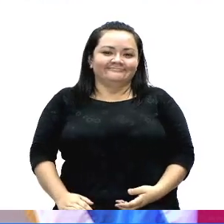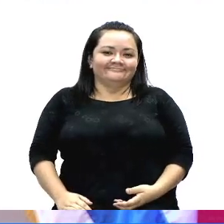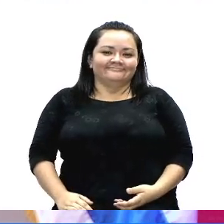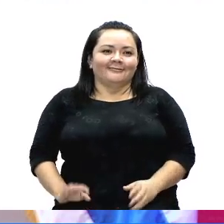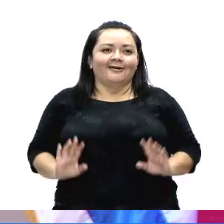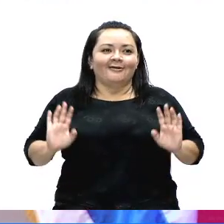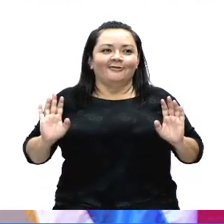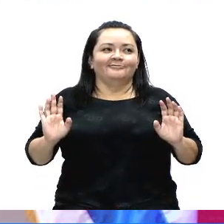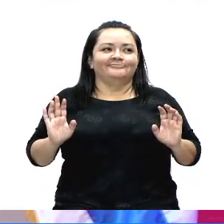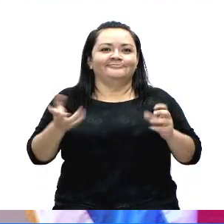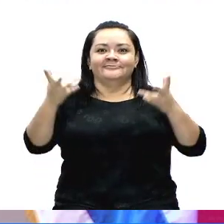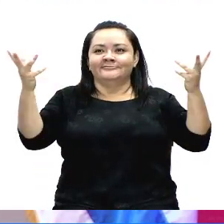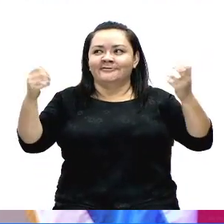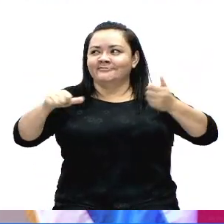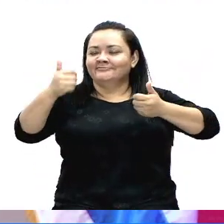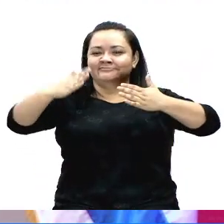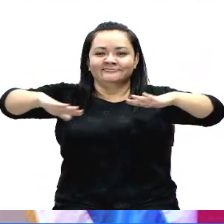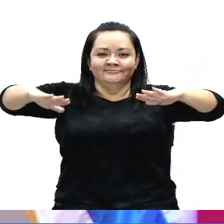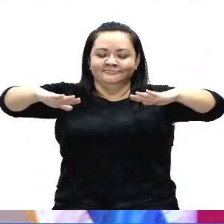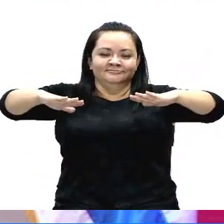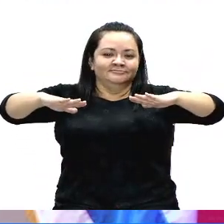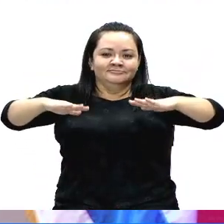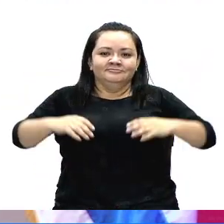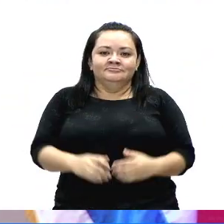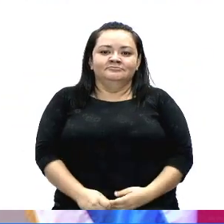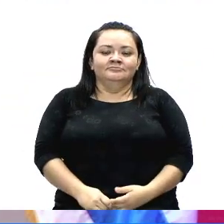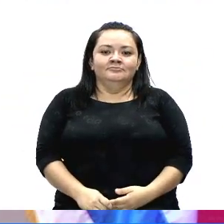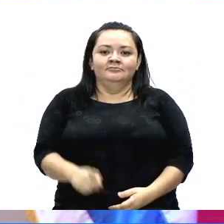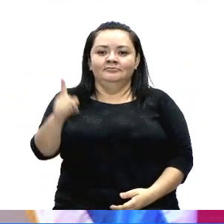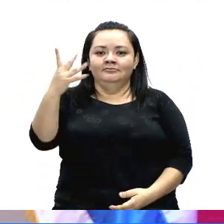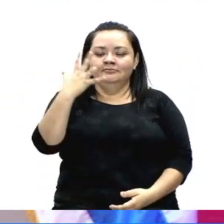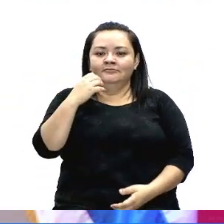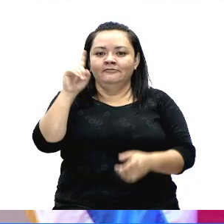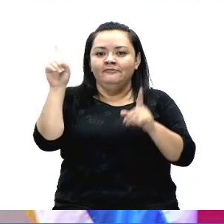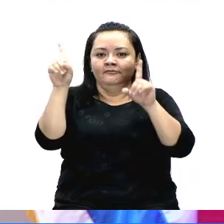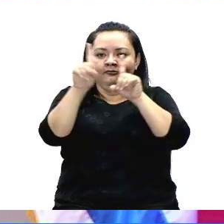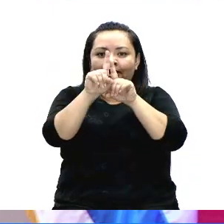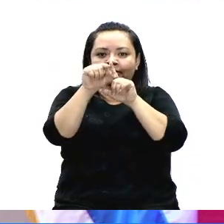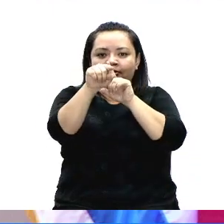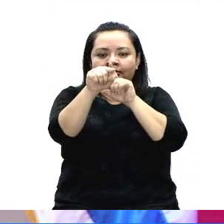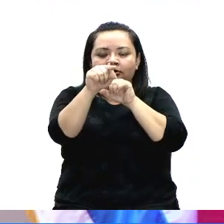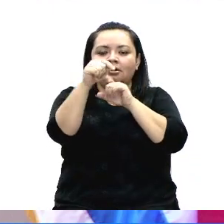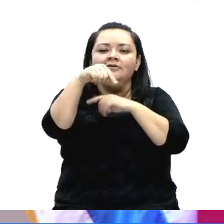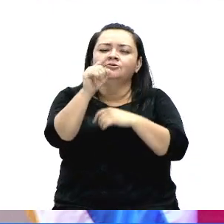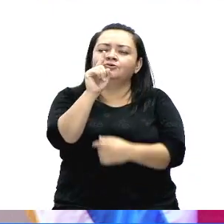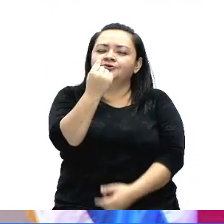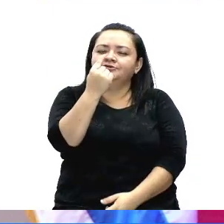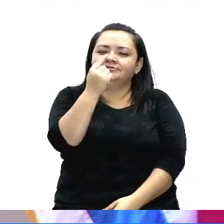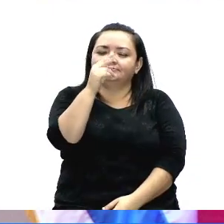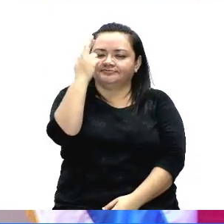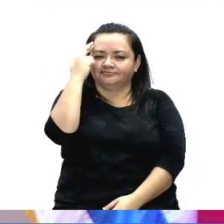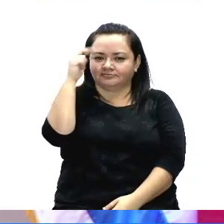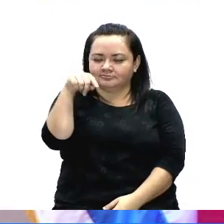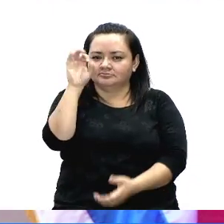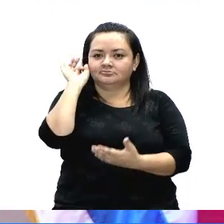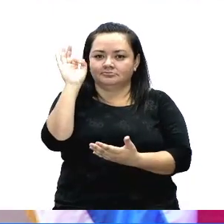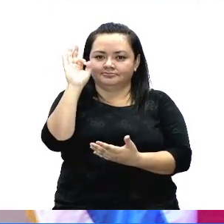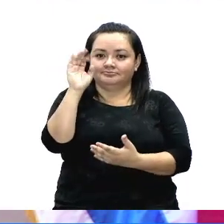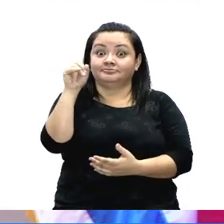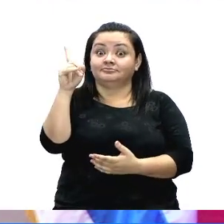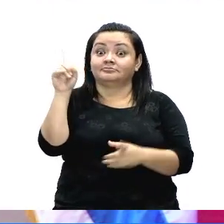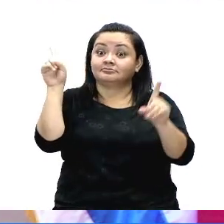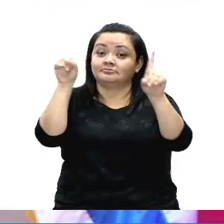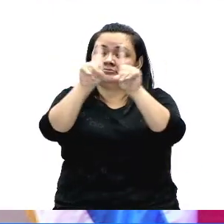situaciones fuera de sí dios quiere acercarlos usted ese es el único mensaje dios quiere